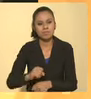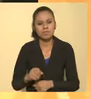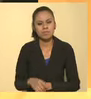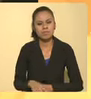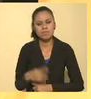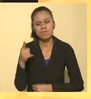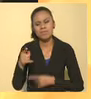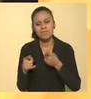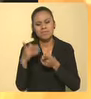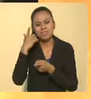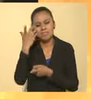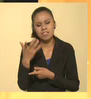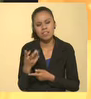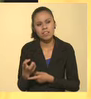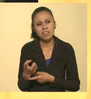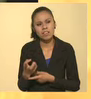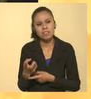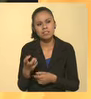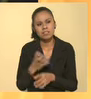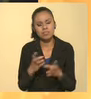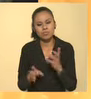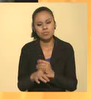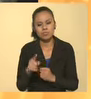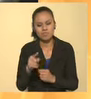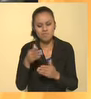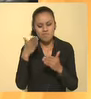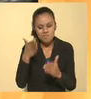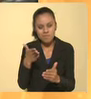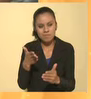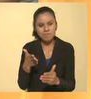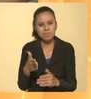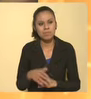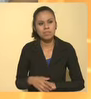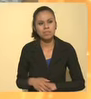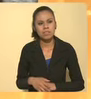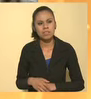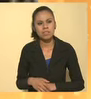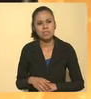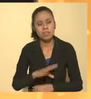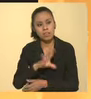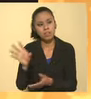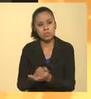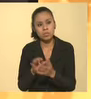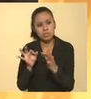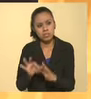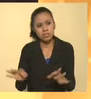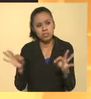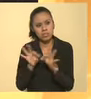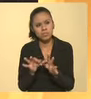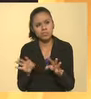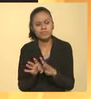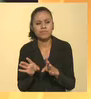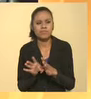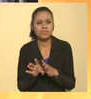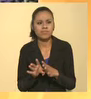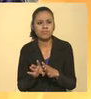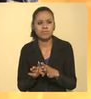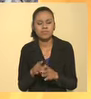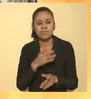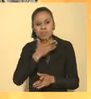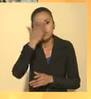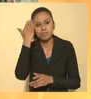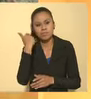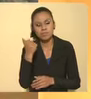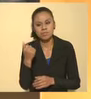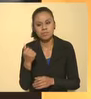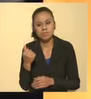lo que sugieres? ¿Cuáles son esos elementos específicos? Pues mira, en las bodas es muy importante como, no sé,